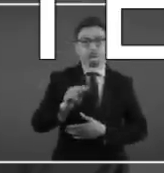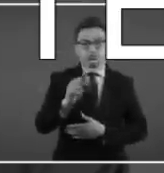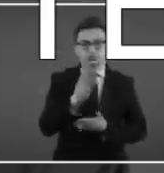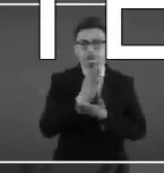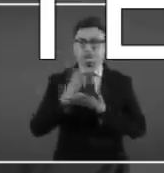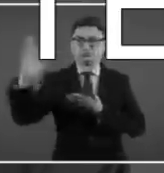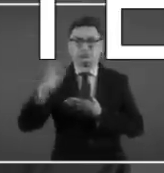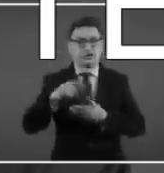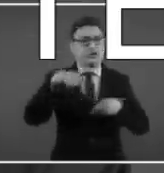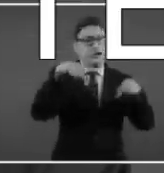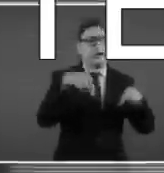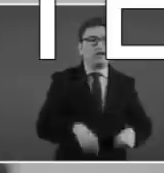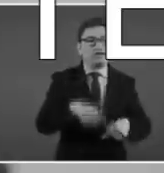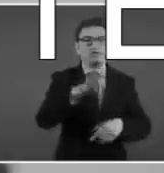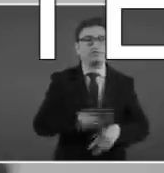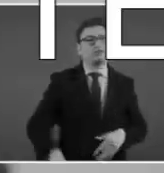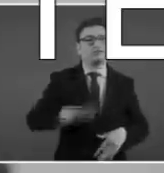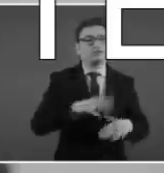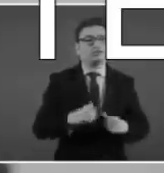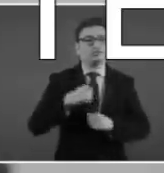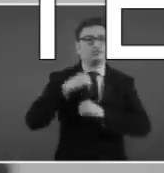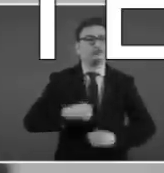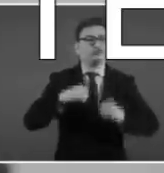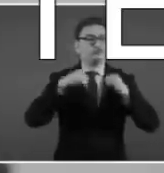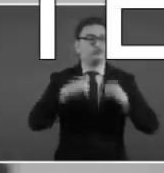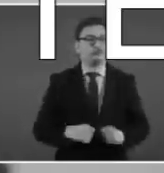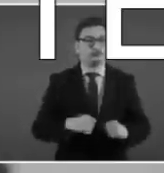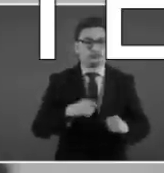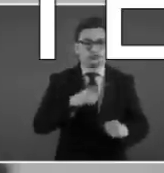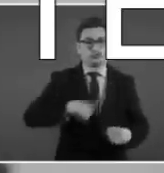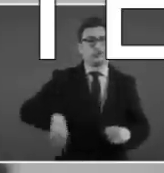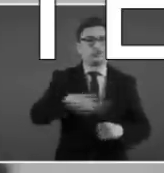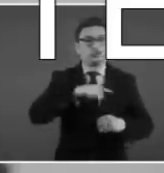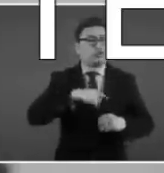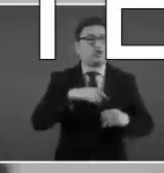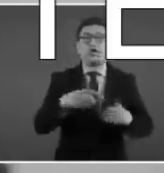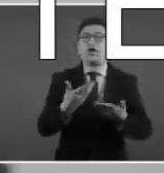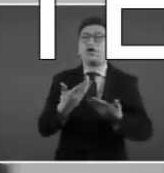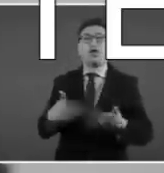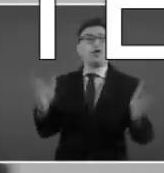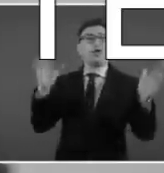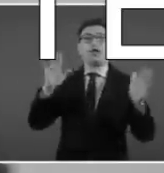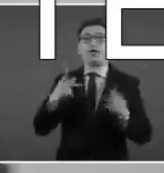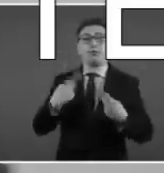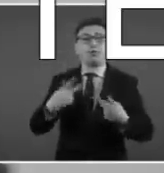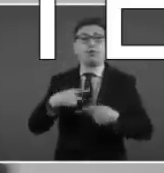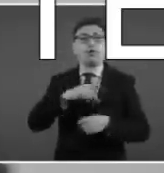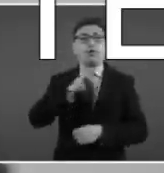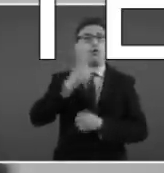autodeterminación de los pueblos. No somos vendepatria.